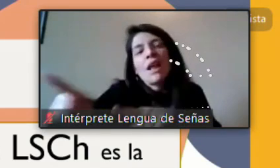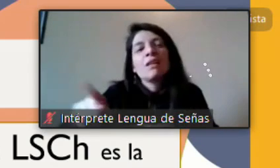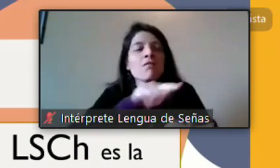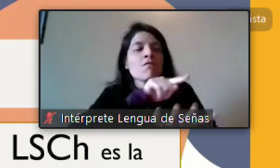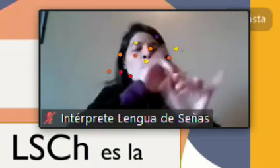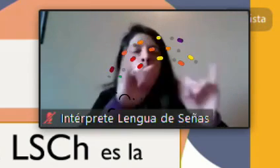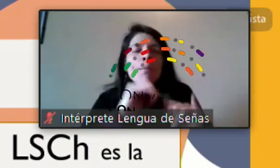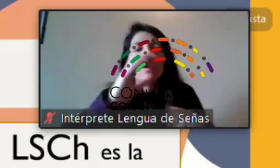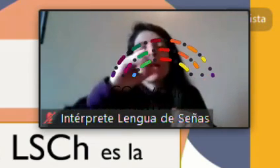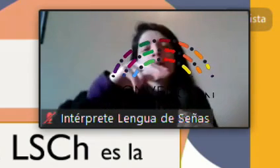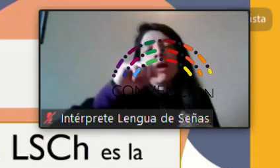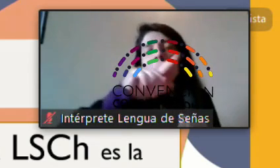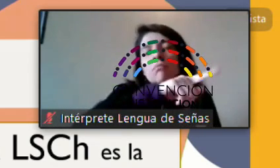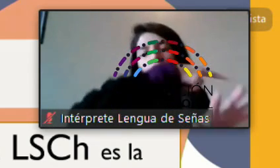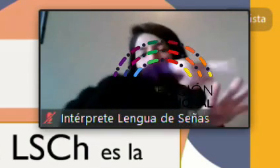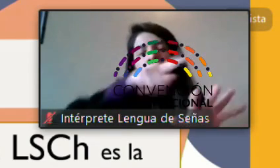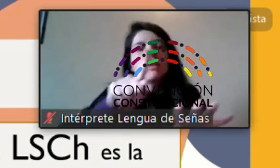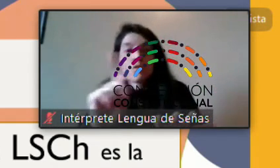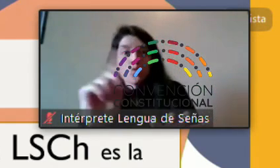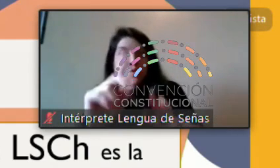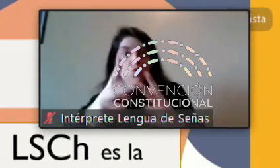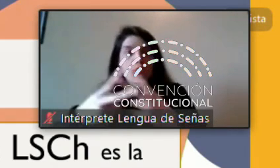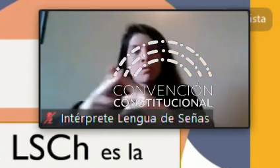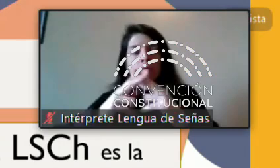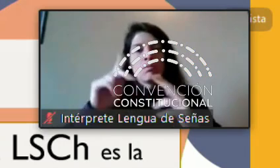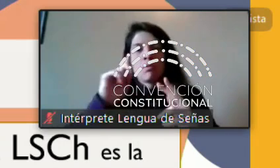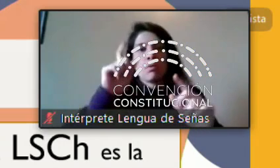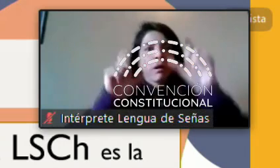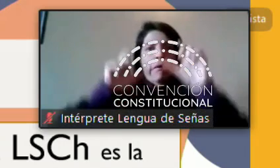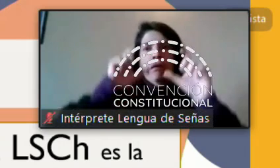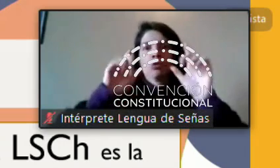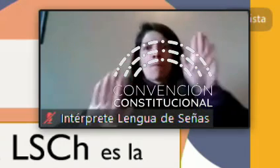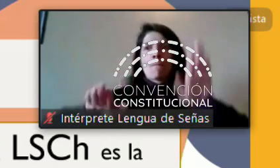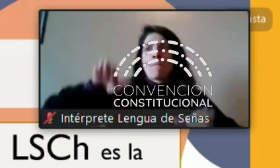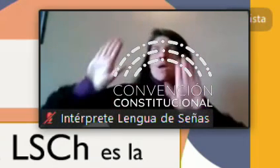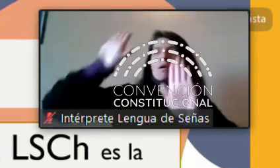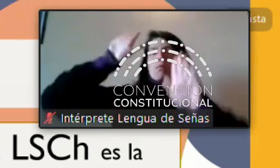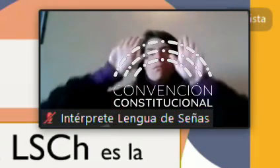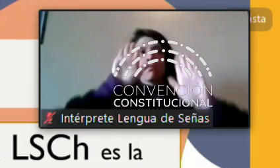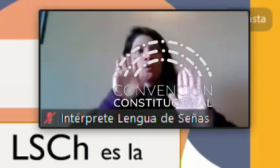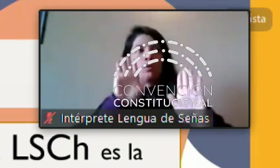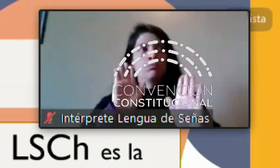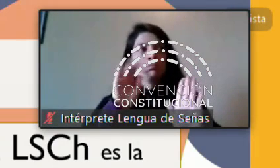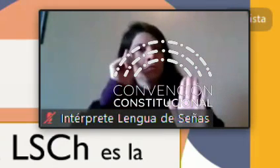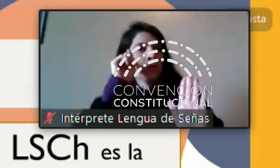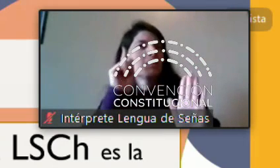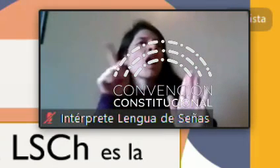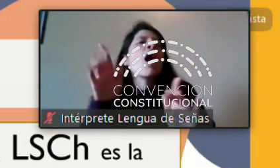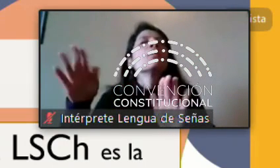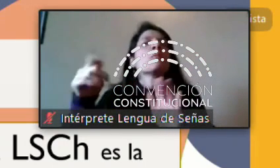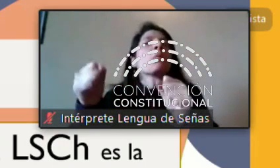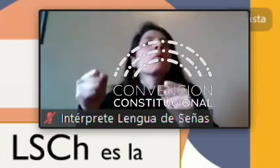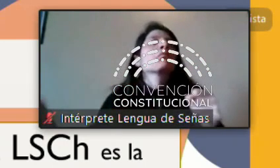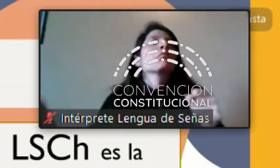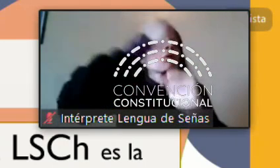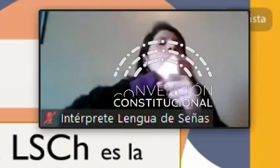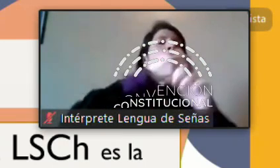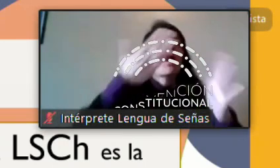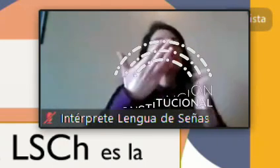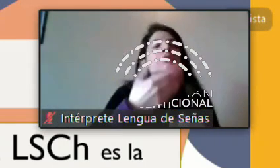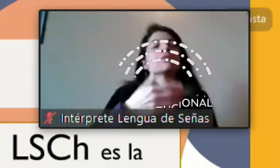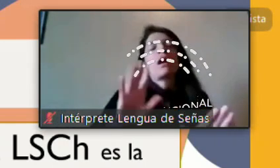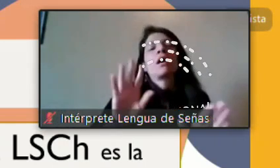una herramienta y tampoco son mimos y gestos con los cuales se sustituye o se muestra el idioma oral